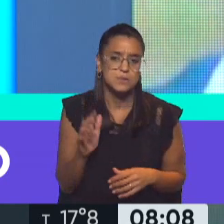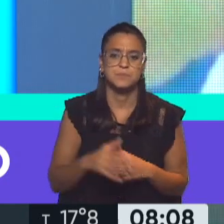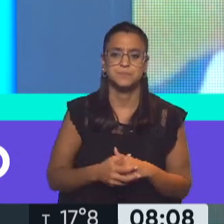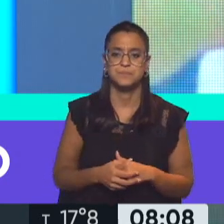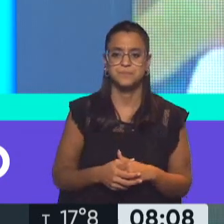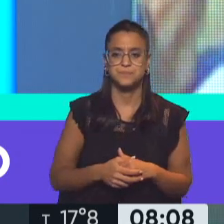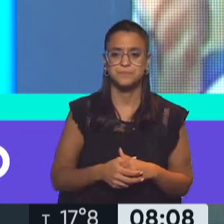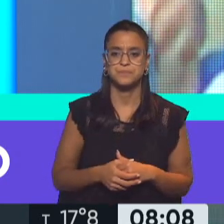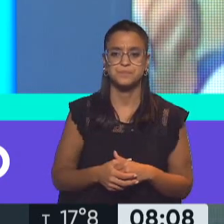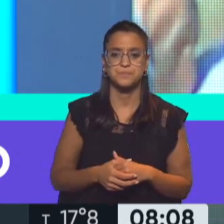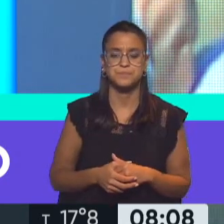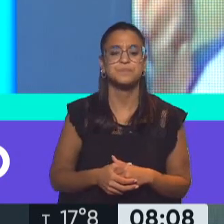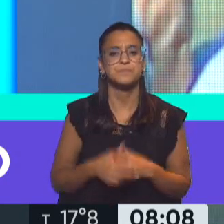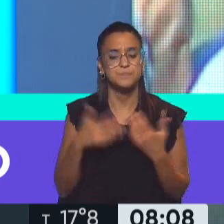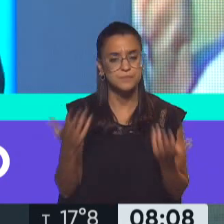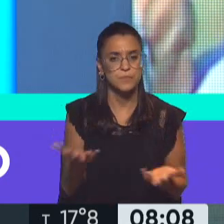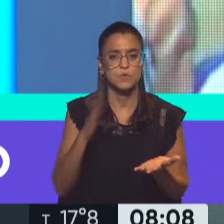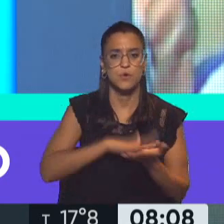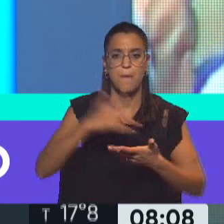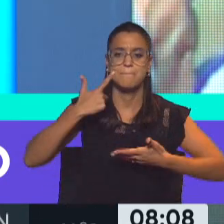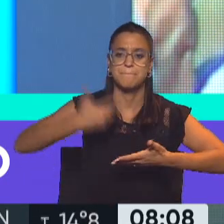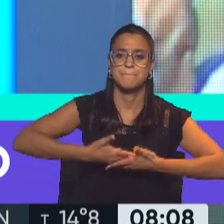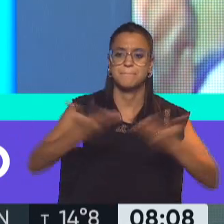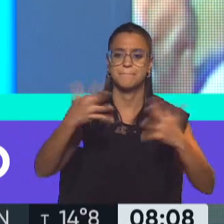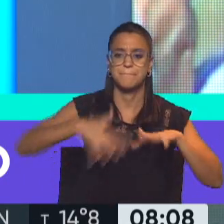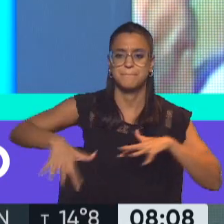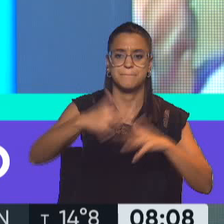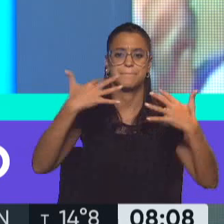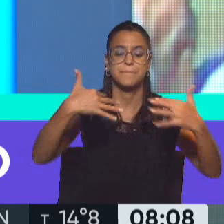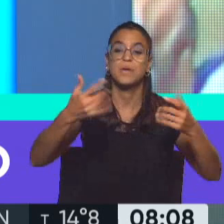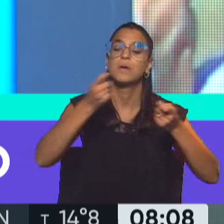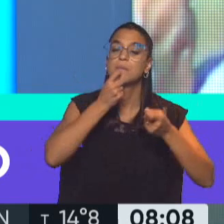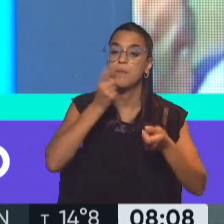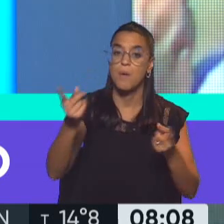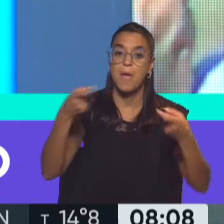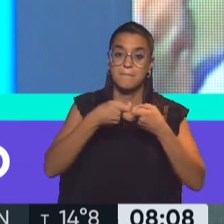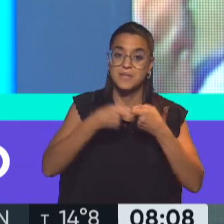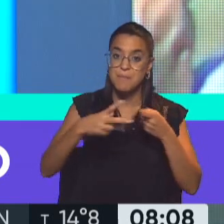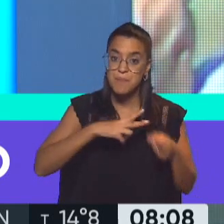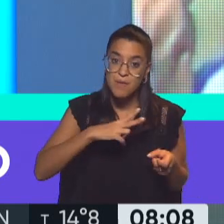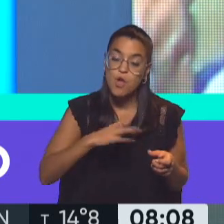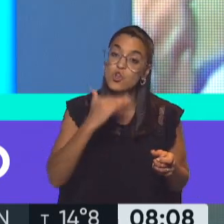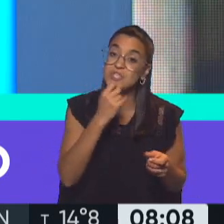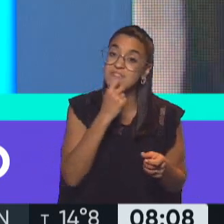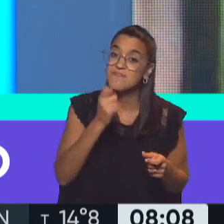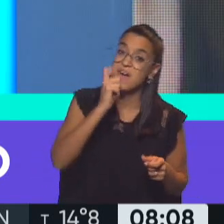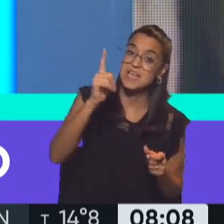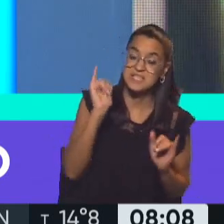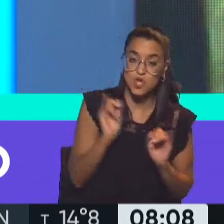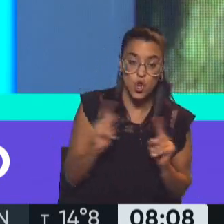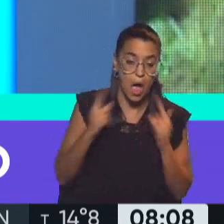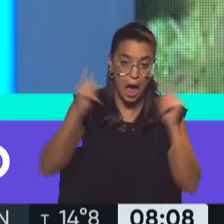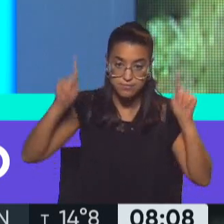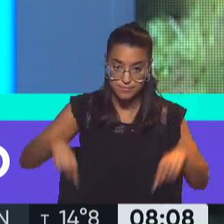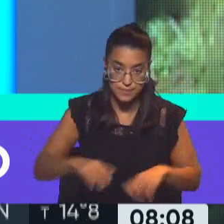es, bueno, en los eventos masivos. Ahora, a nivel de empresas privadas, no sé cuán fácil será instalar